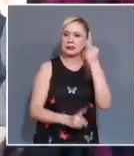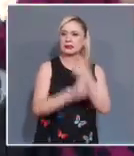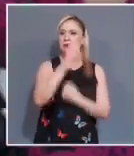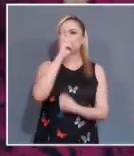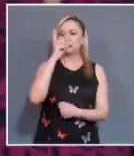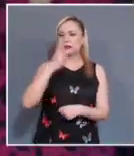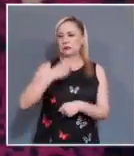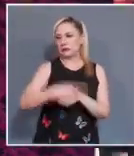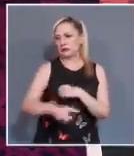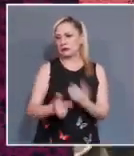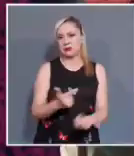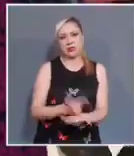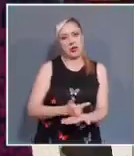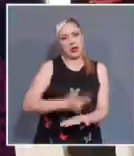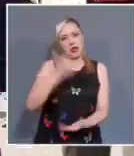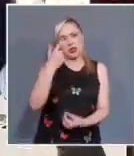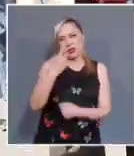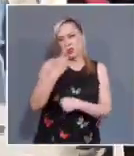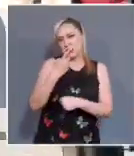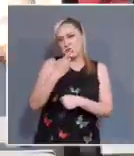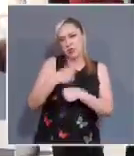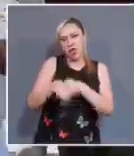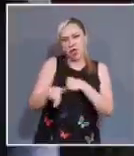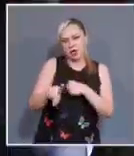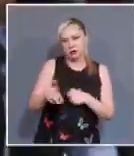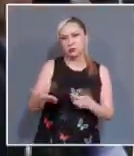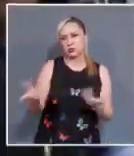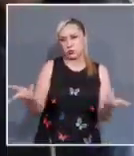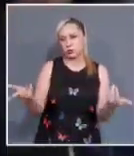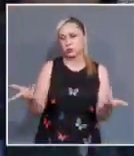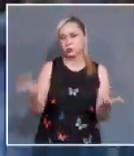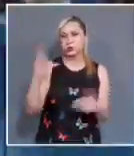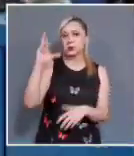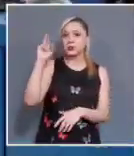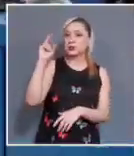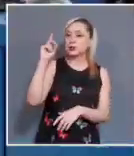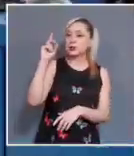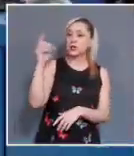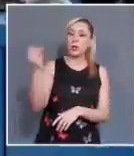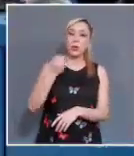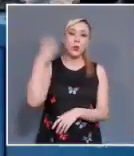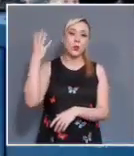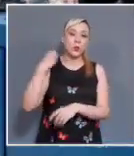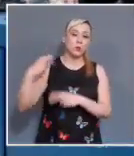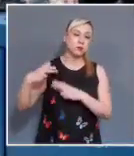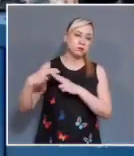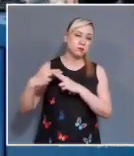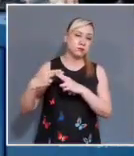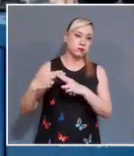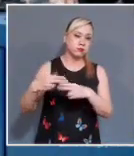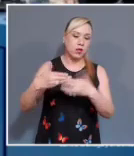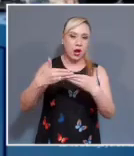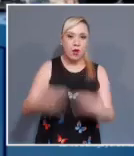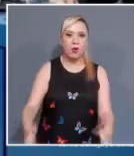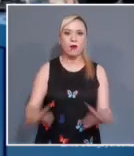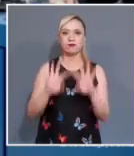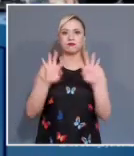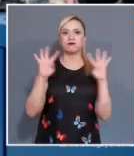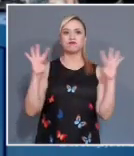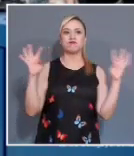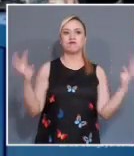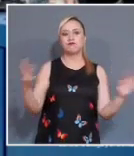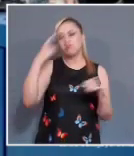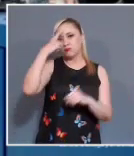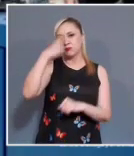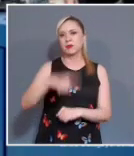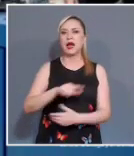situación. En el marco del 32º periodo de sesiones de la Comisión de Prevención del Delito y Justicia, que se lleva a cabo en el